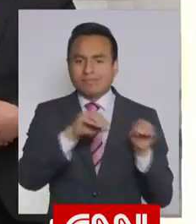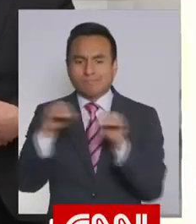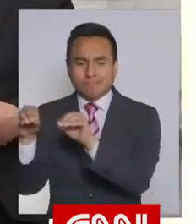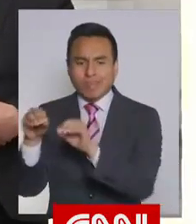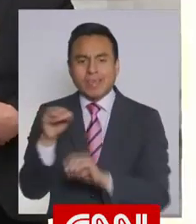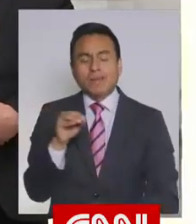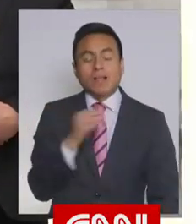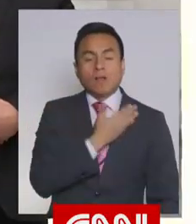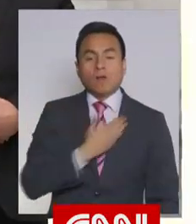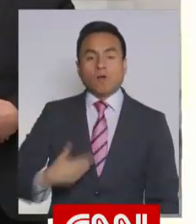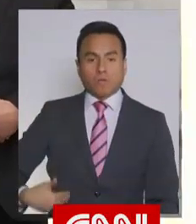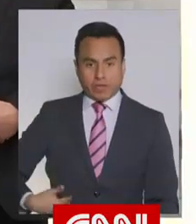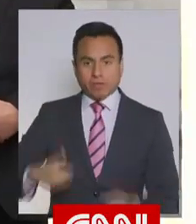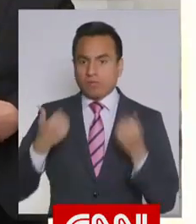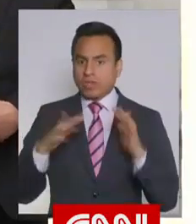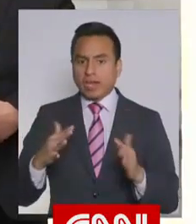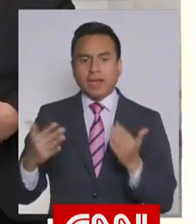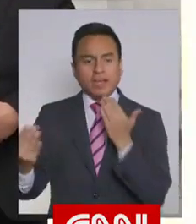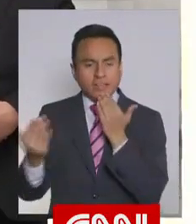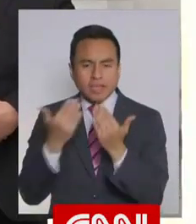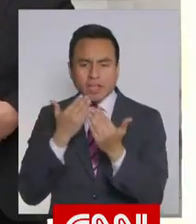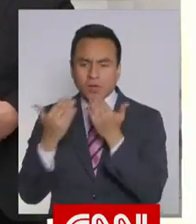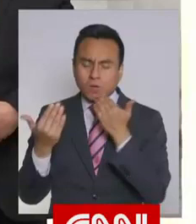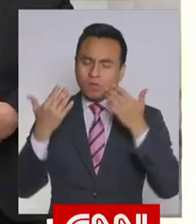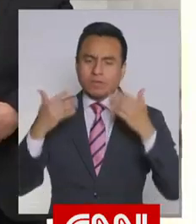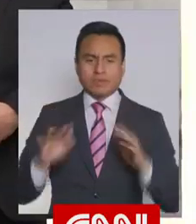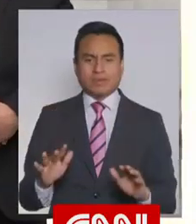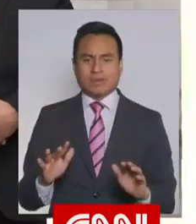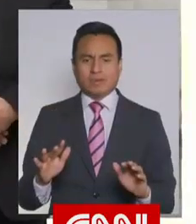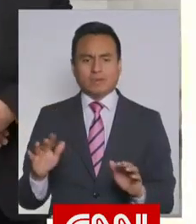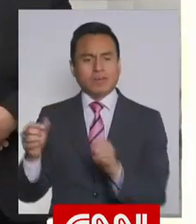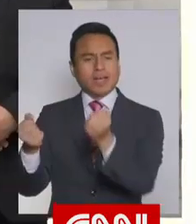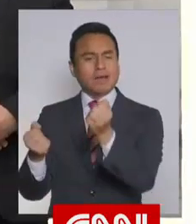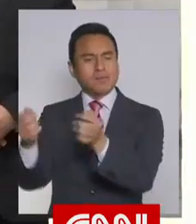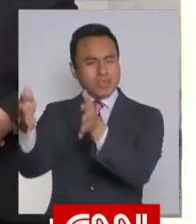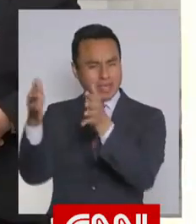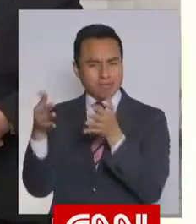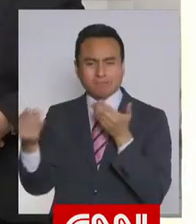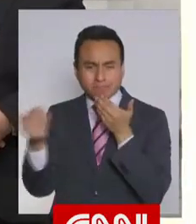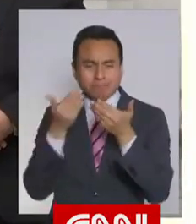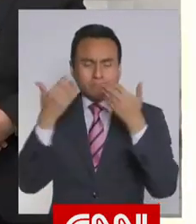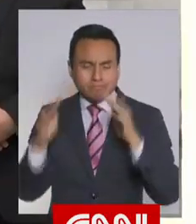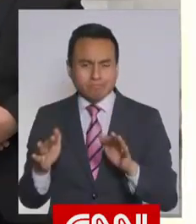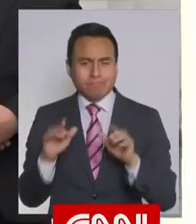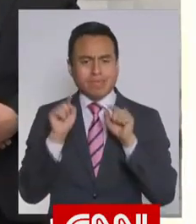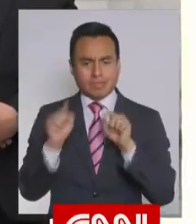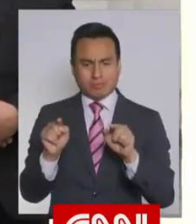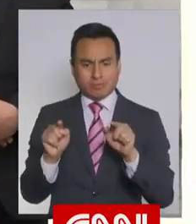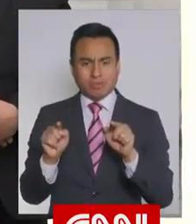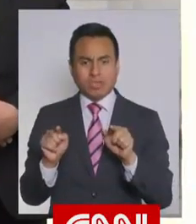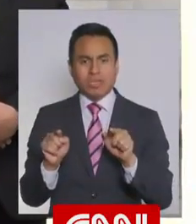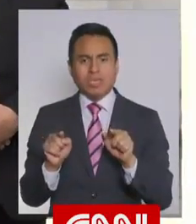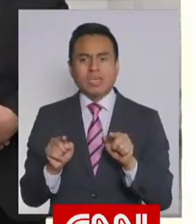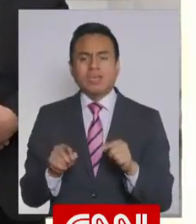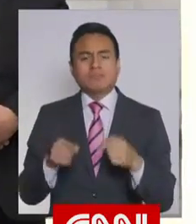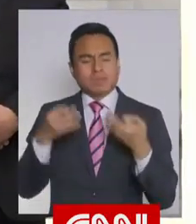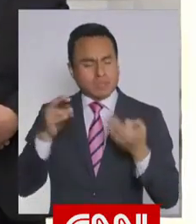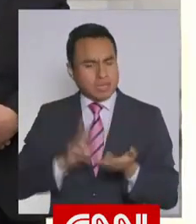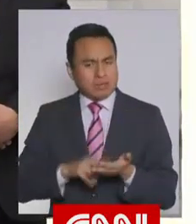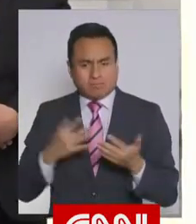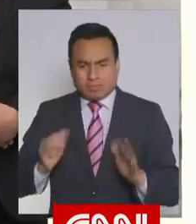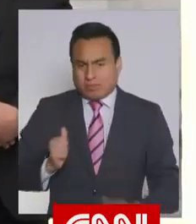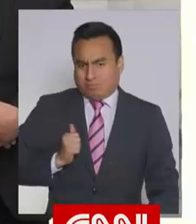tanto el gobierno ha dialogado y por eso es absolutamente indesmentible